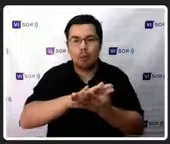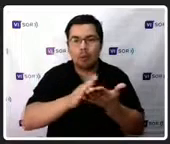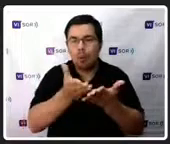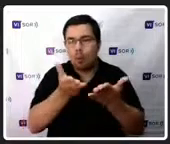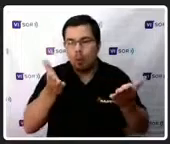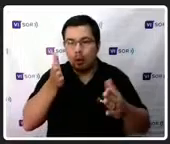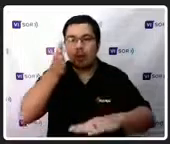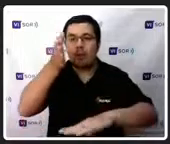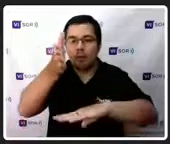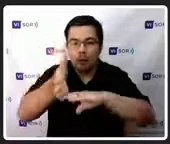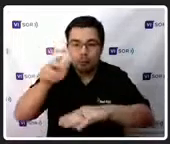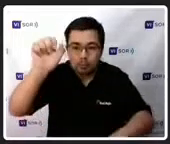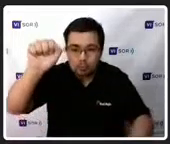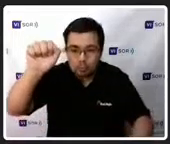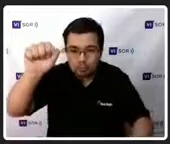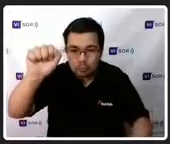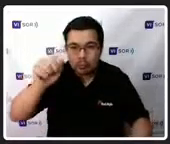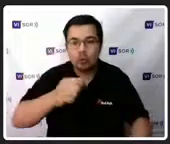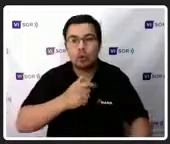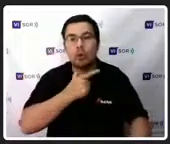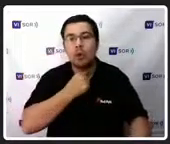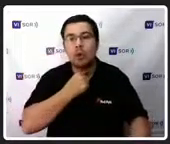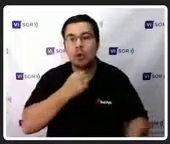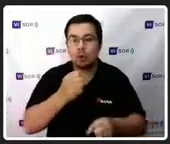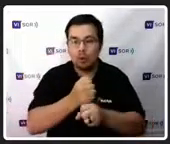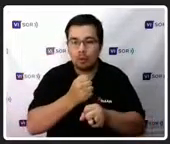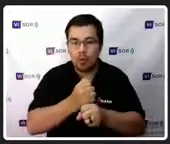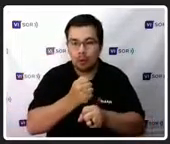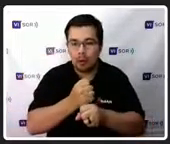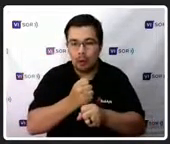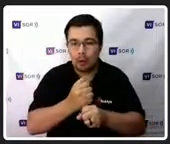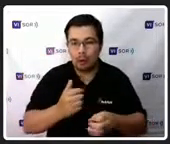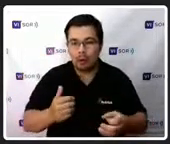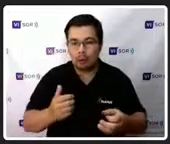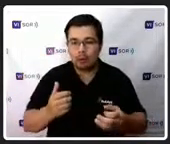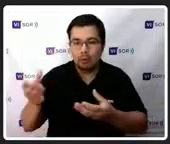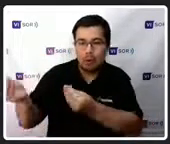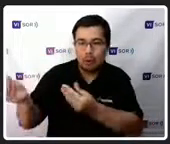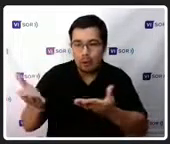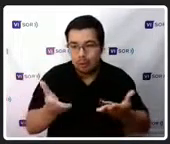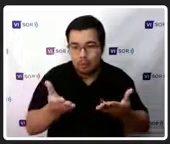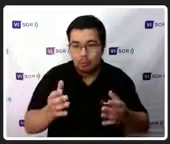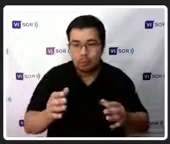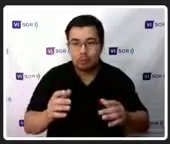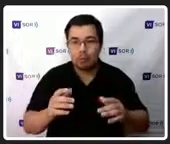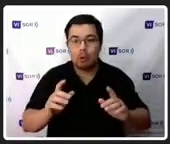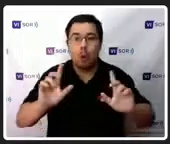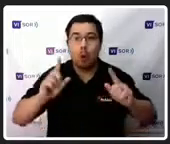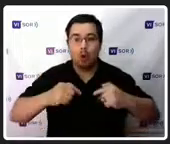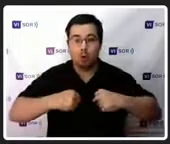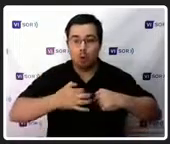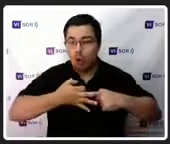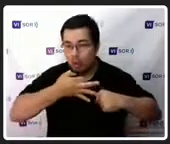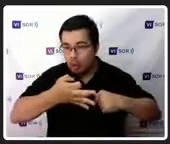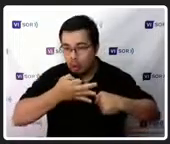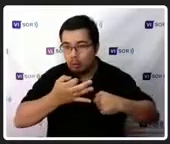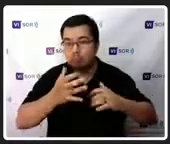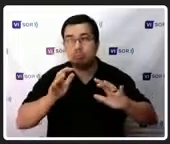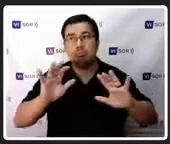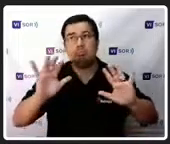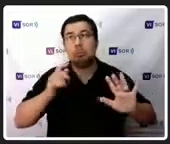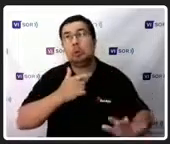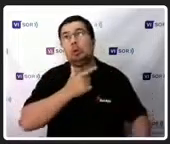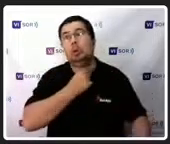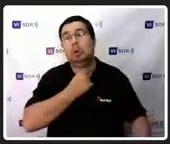digan, yo quiero trabajar en recepción, a que ustedes digan, no, yo quiero trabajar en lo que sea. ¿Ya? Esa actitud, esa, ¿no es cierto?